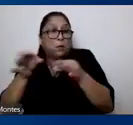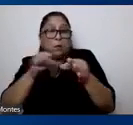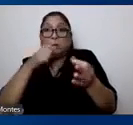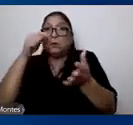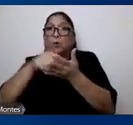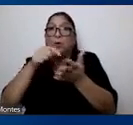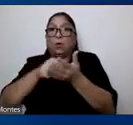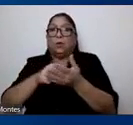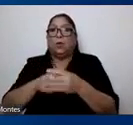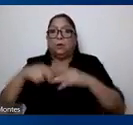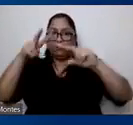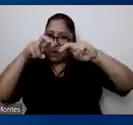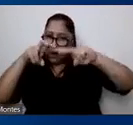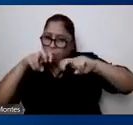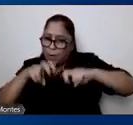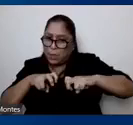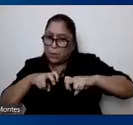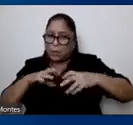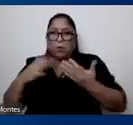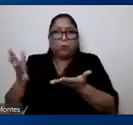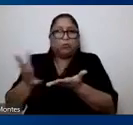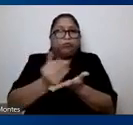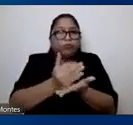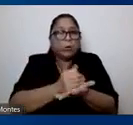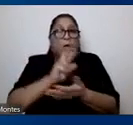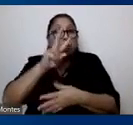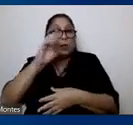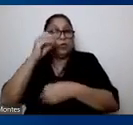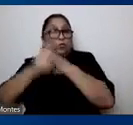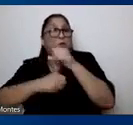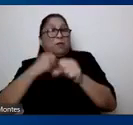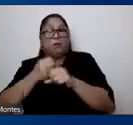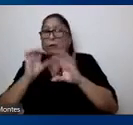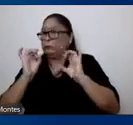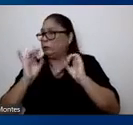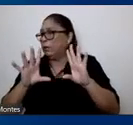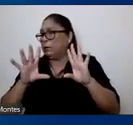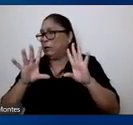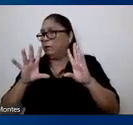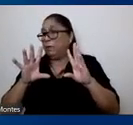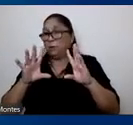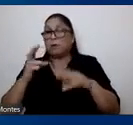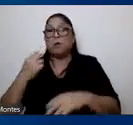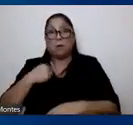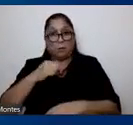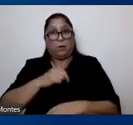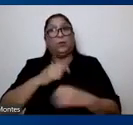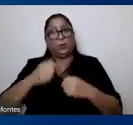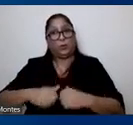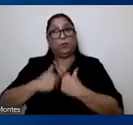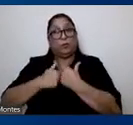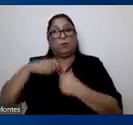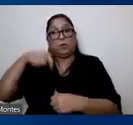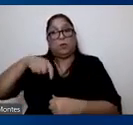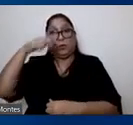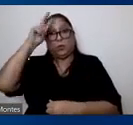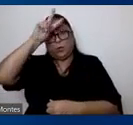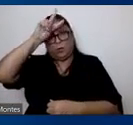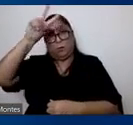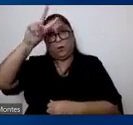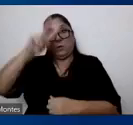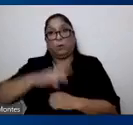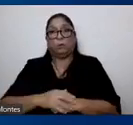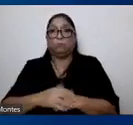del análisis que podamos recoger de estos 20 años de tragedia que nos tocó vivir.